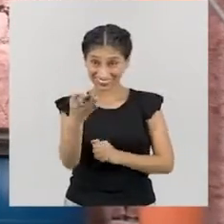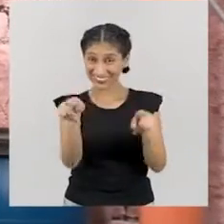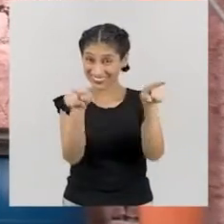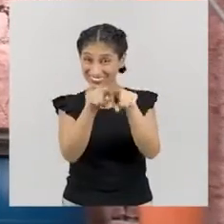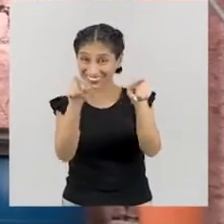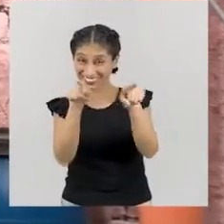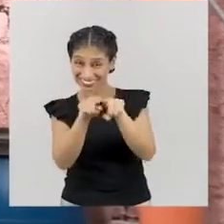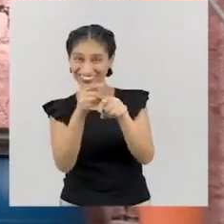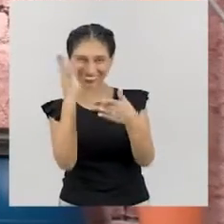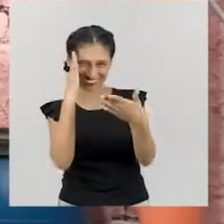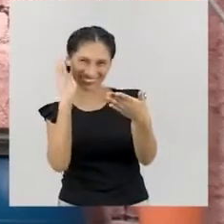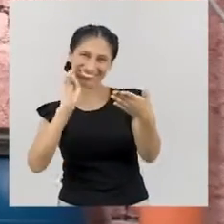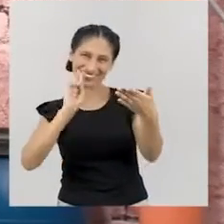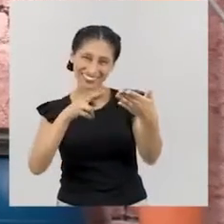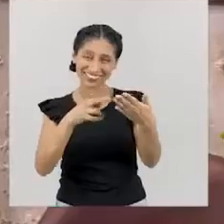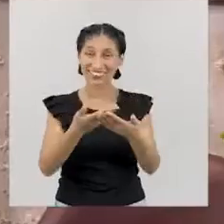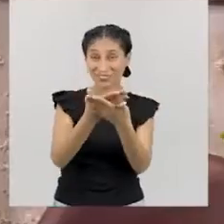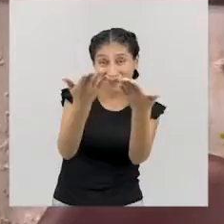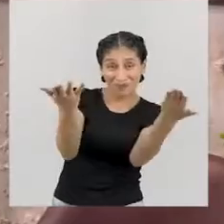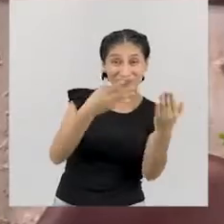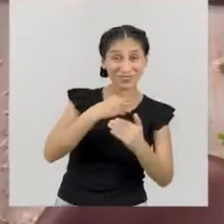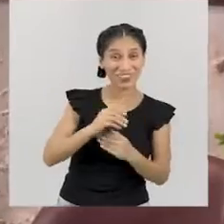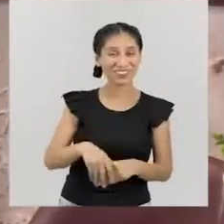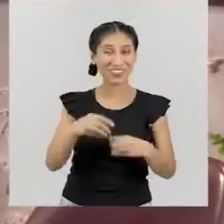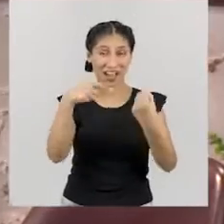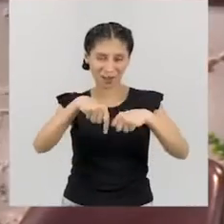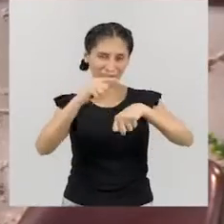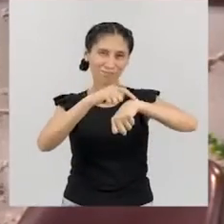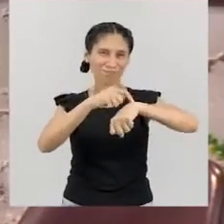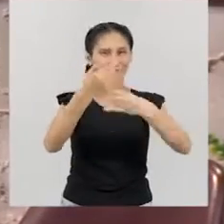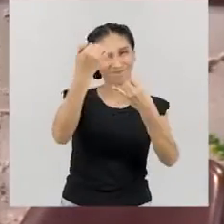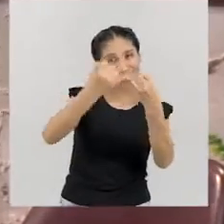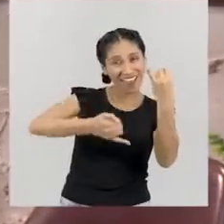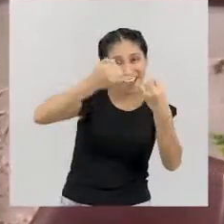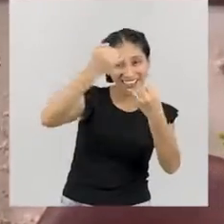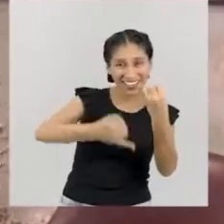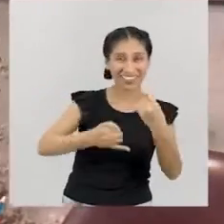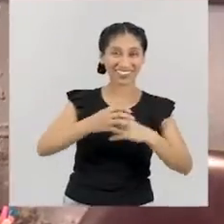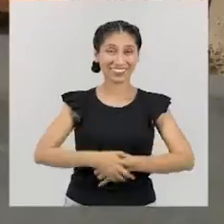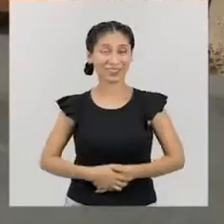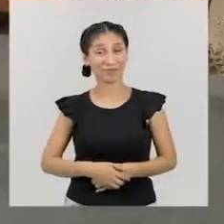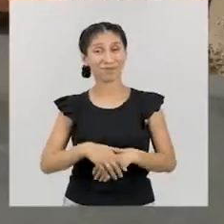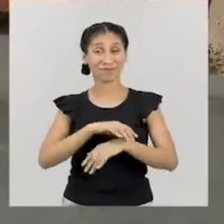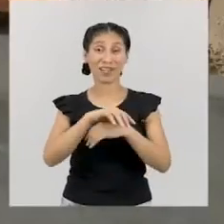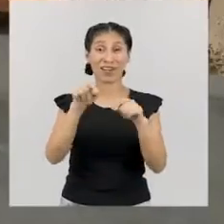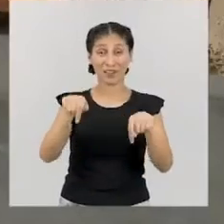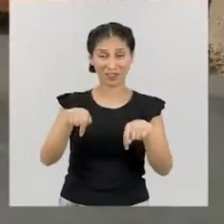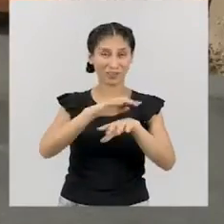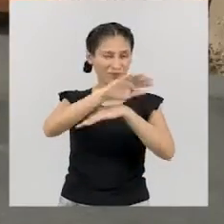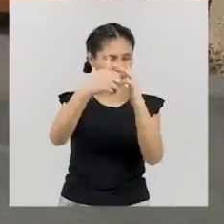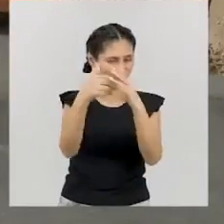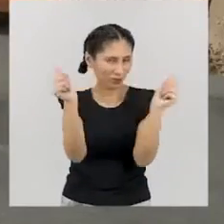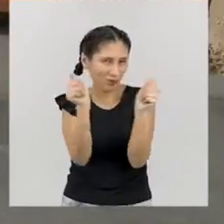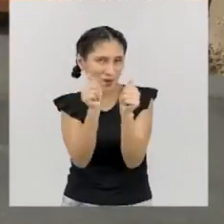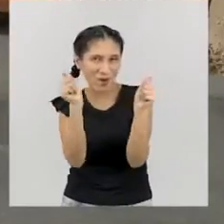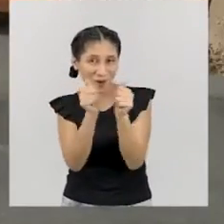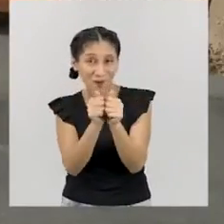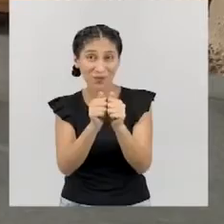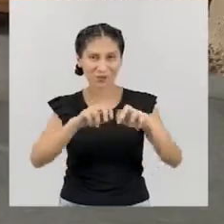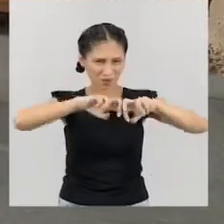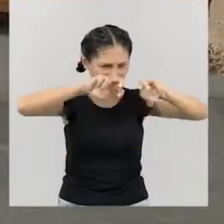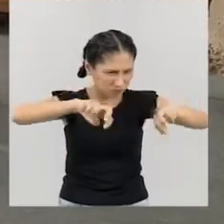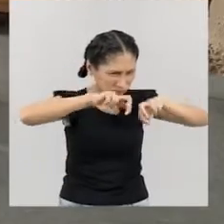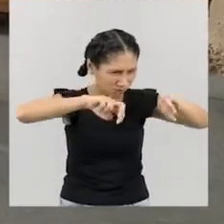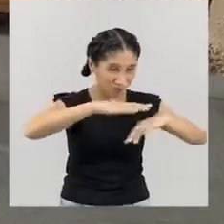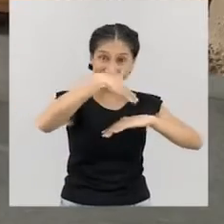que las chicas y los chicos de la pre también. Chicos y chicas, hemos llegado al final del programa. Estamos en esto juntos, preparándonos